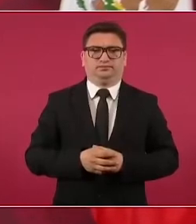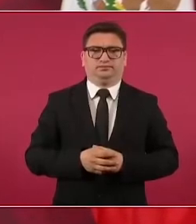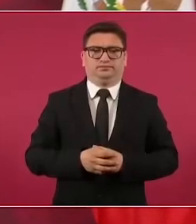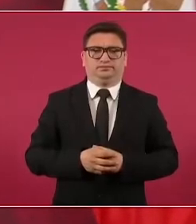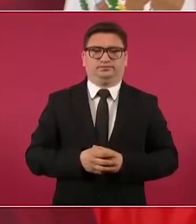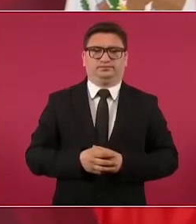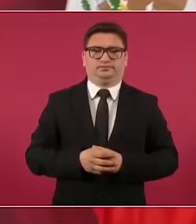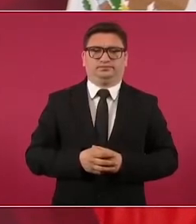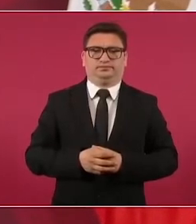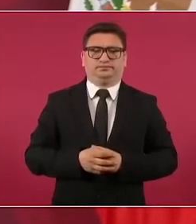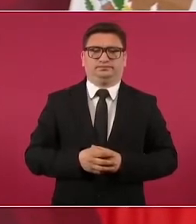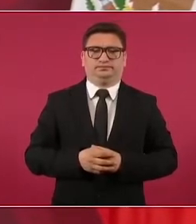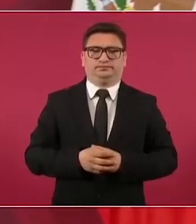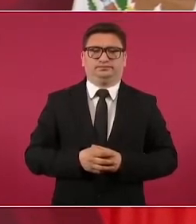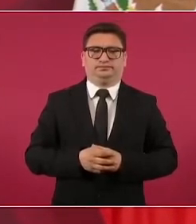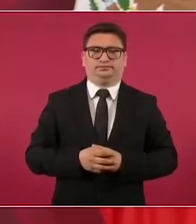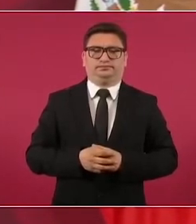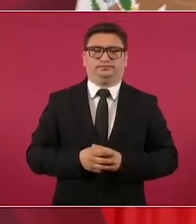Y